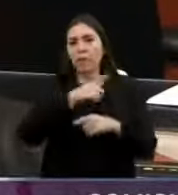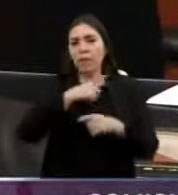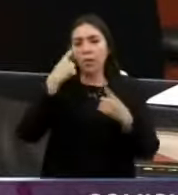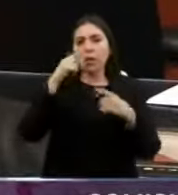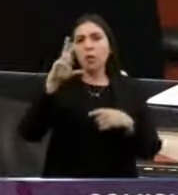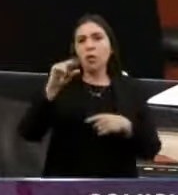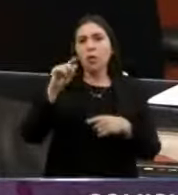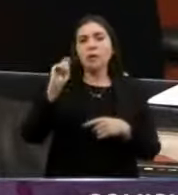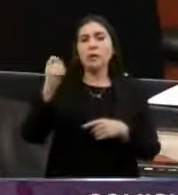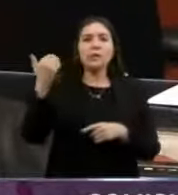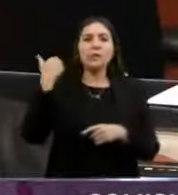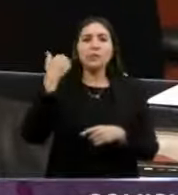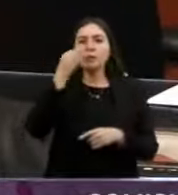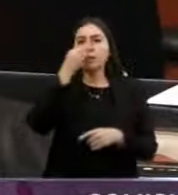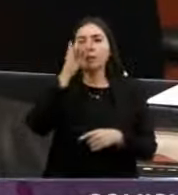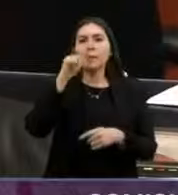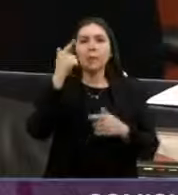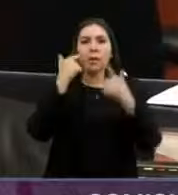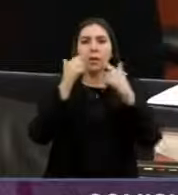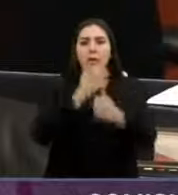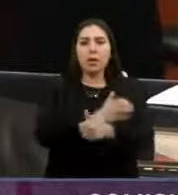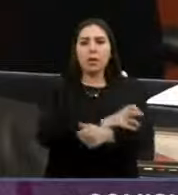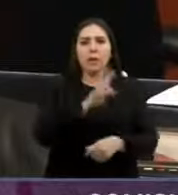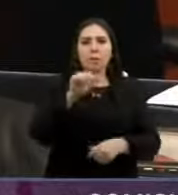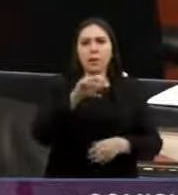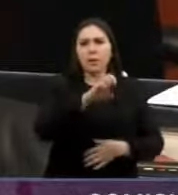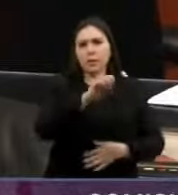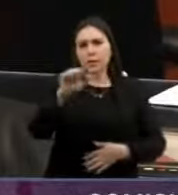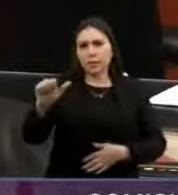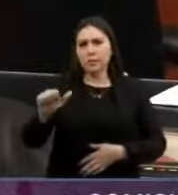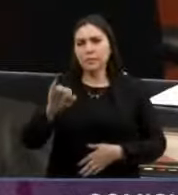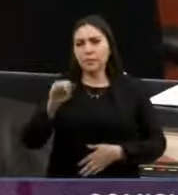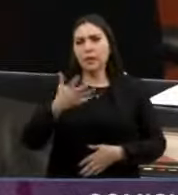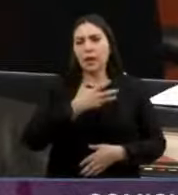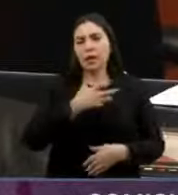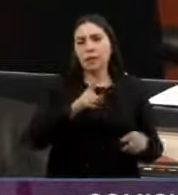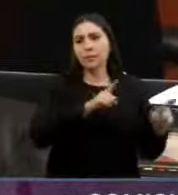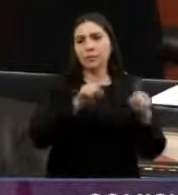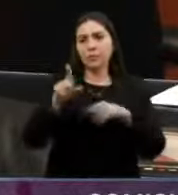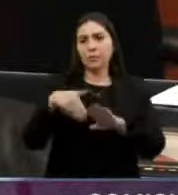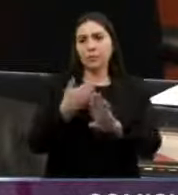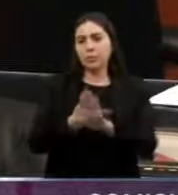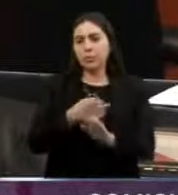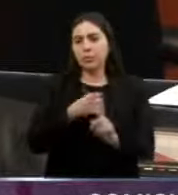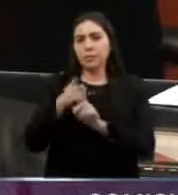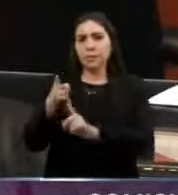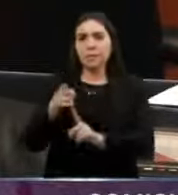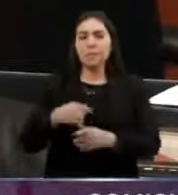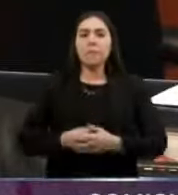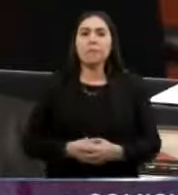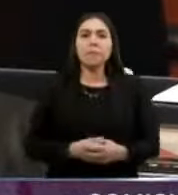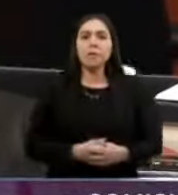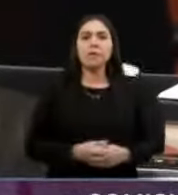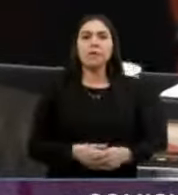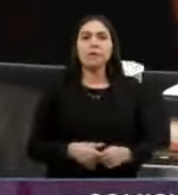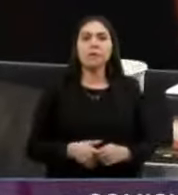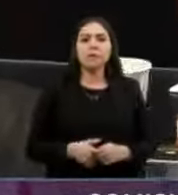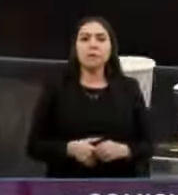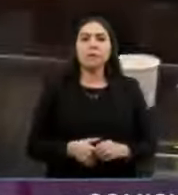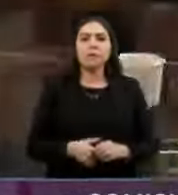casi llora nuestra compañera Vanessa. Sí hubo una alusión implícita.